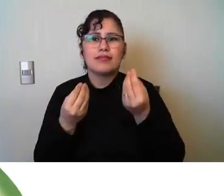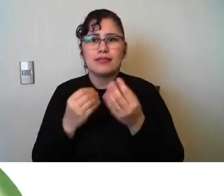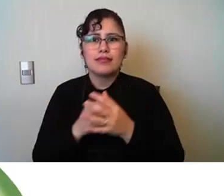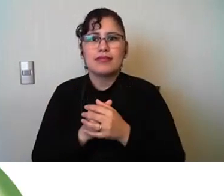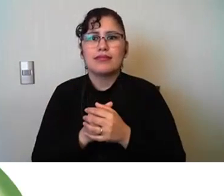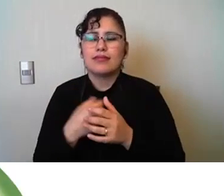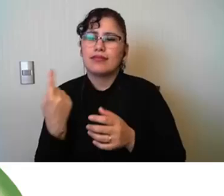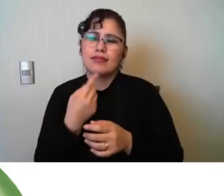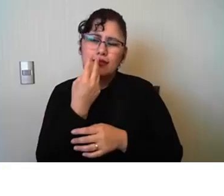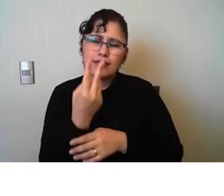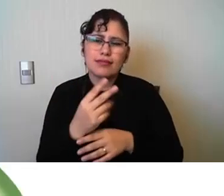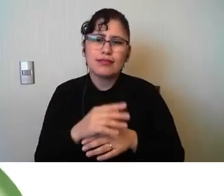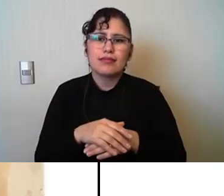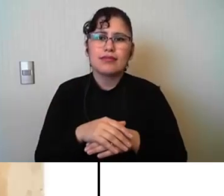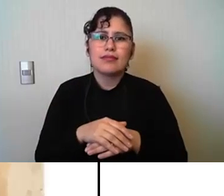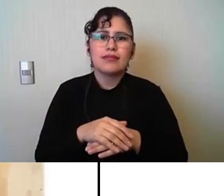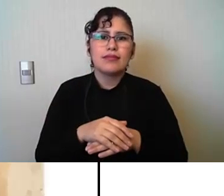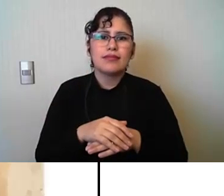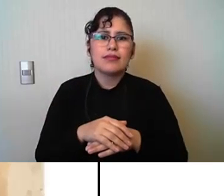vamos a encontrar,